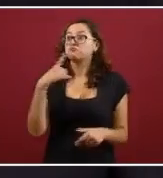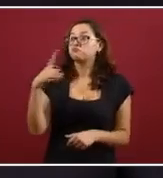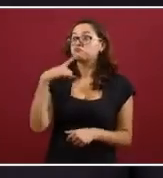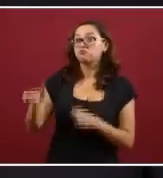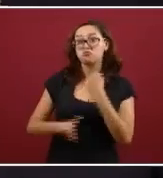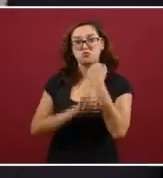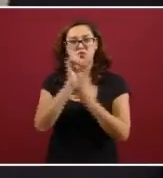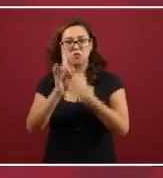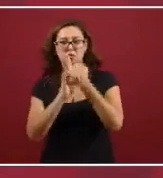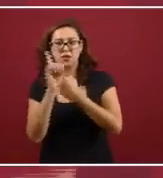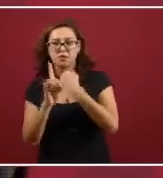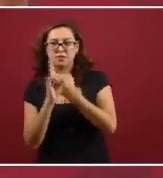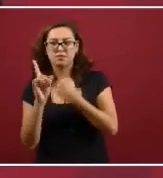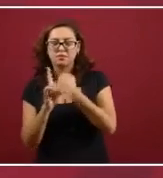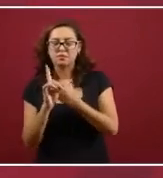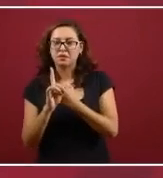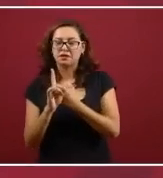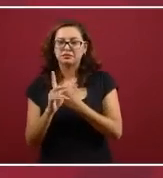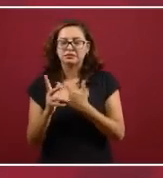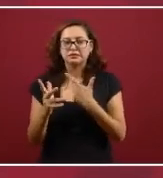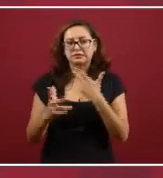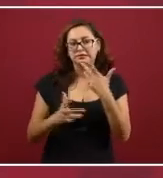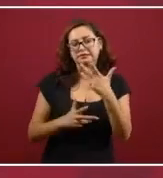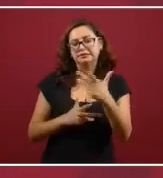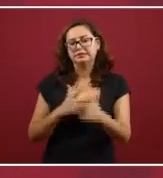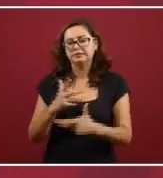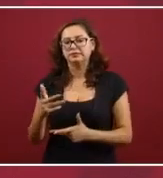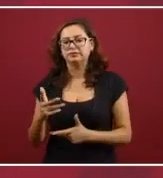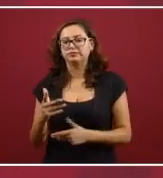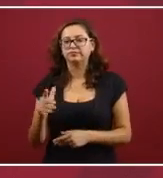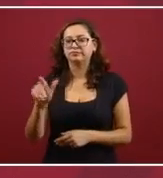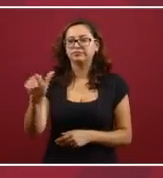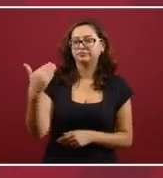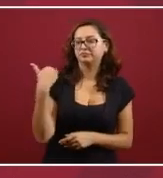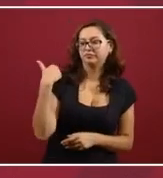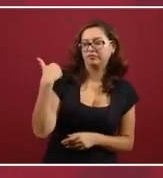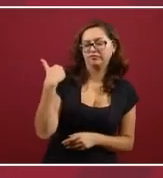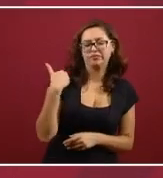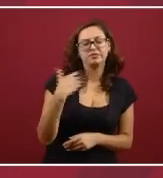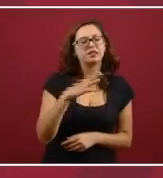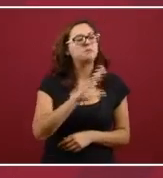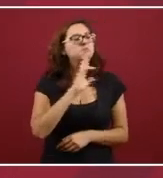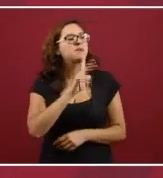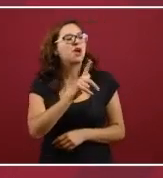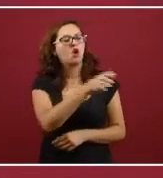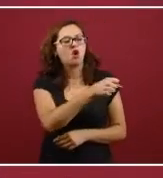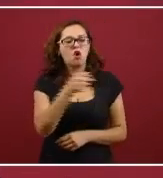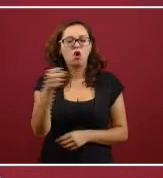me ofreció ser oficial mayor de gobierno